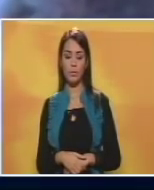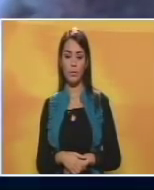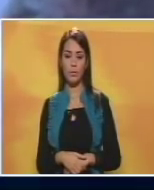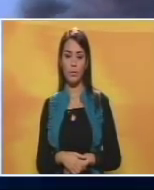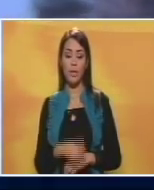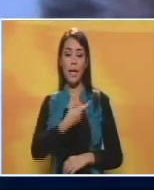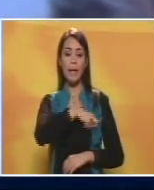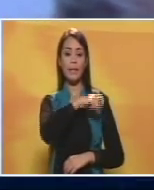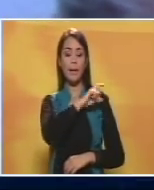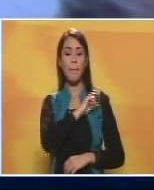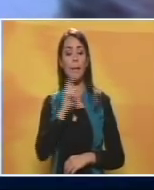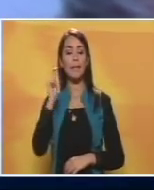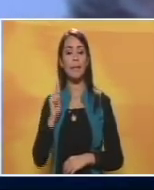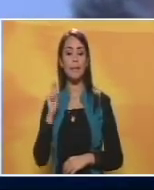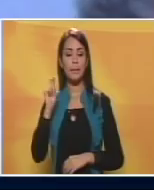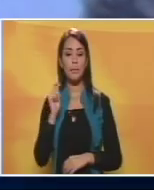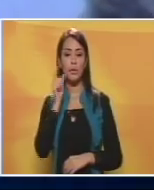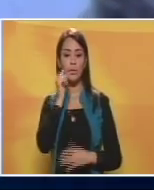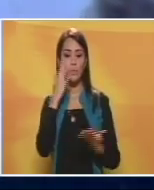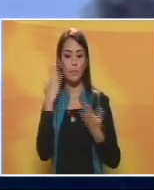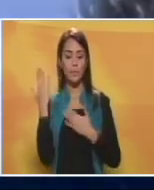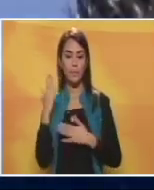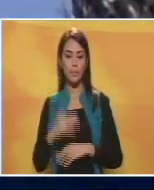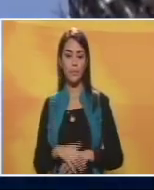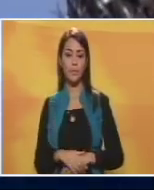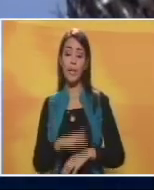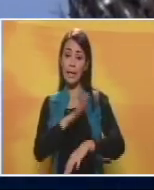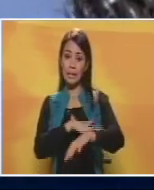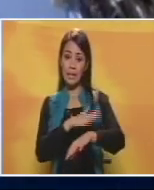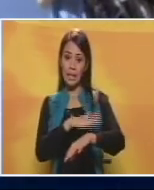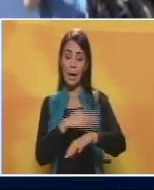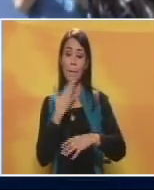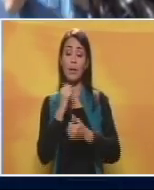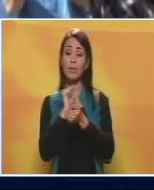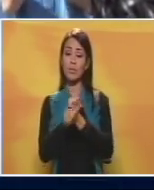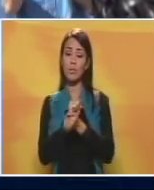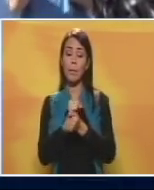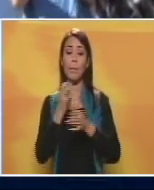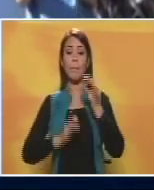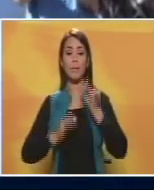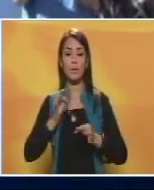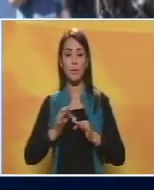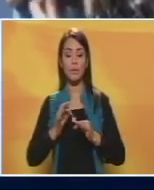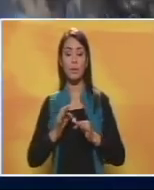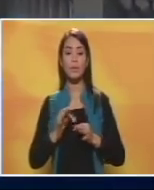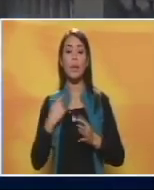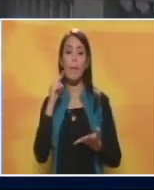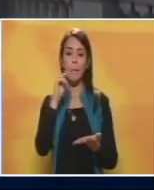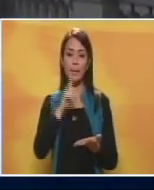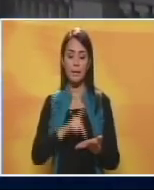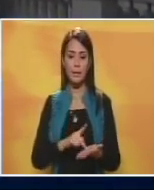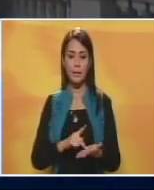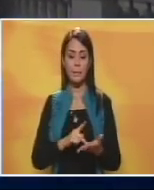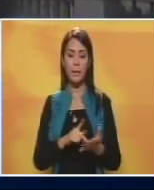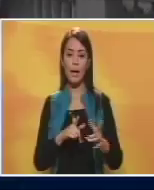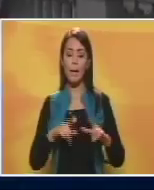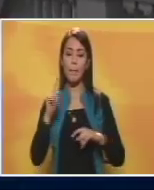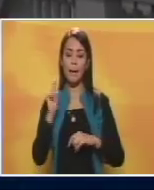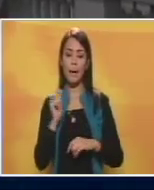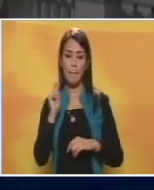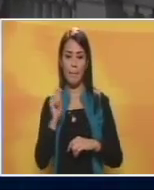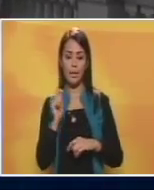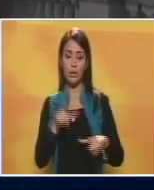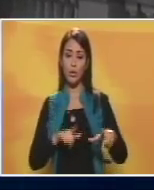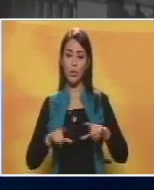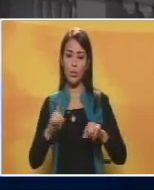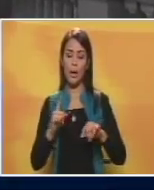En España, el diputado catalán Jordi Sánchez, en prisión preventiva, pidió al juez del Tribunal Supremo poder acudir al Parlamento Regional para